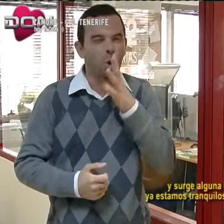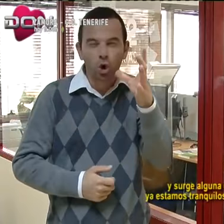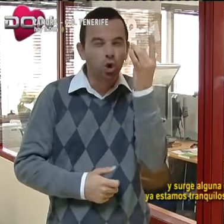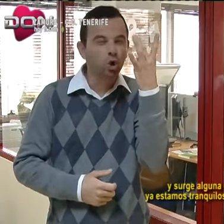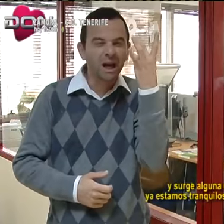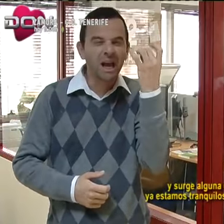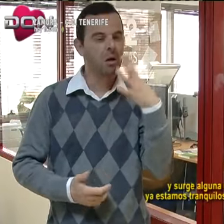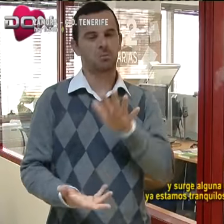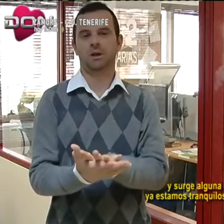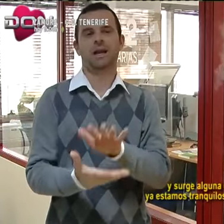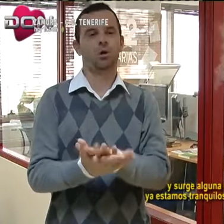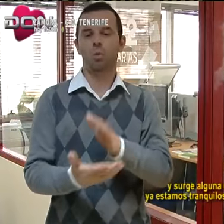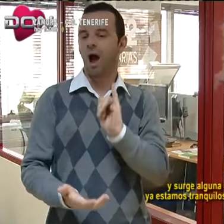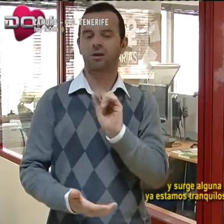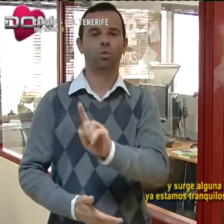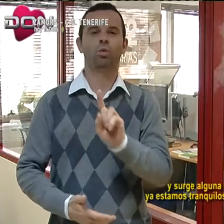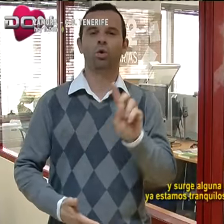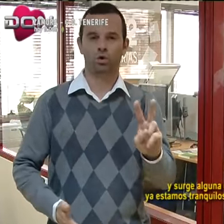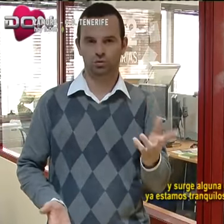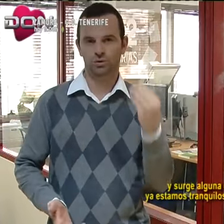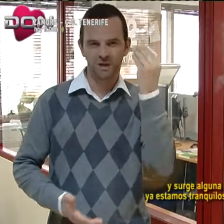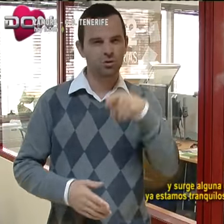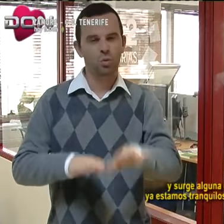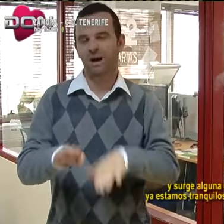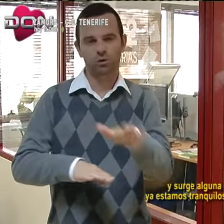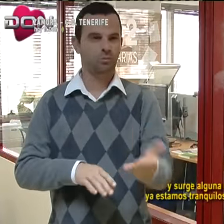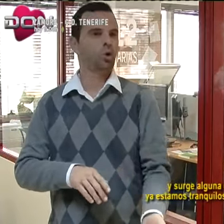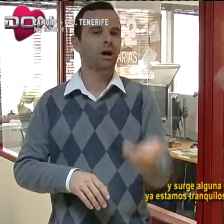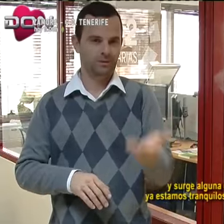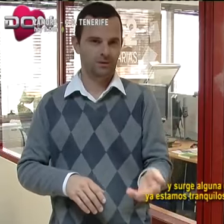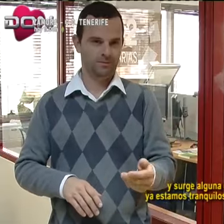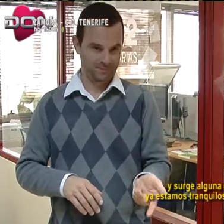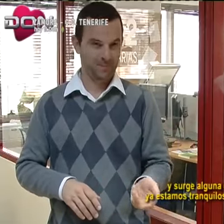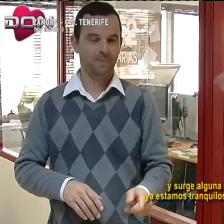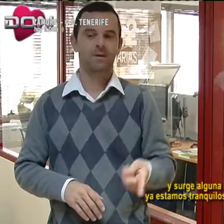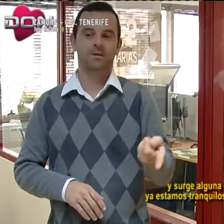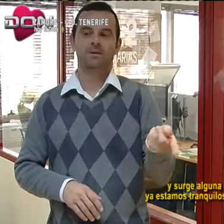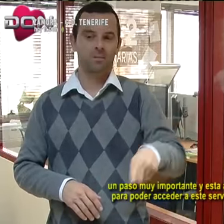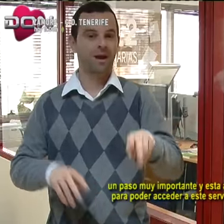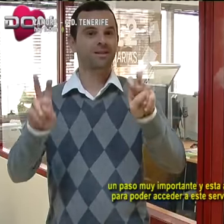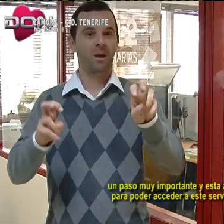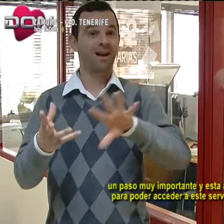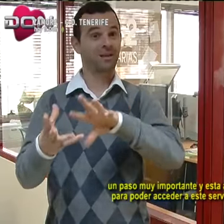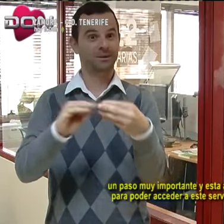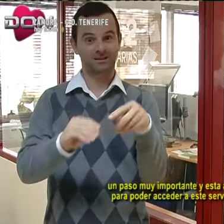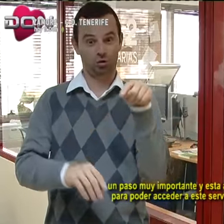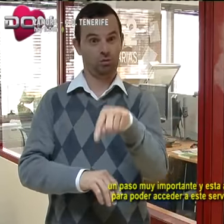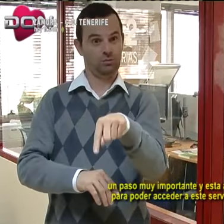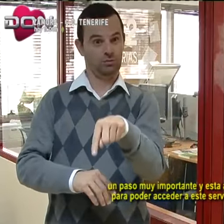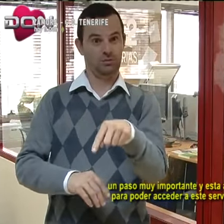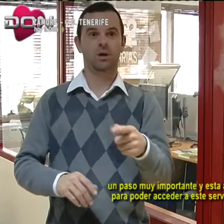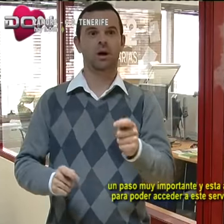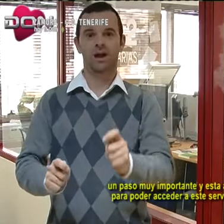conduciendo y no surge alguna emergencia, por alguna tontería, lo que sea, pues ya estamos tranquilos porque podemos avisar al 112. Entonces, es un paso muy